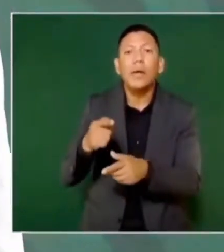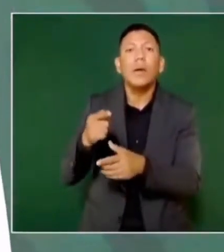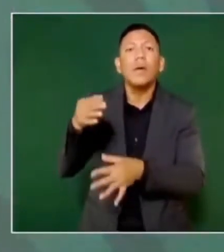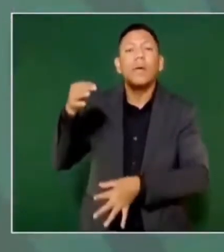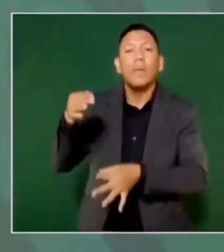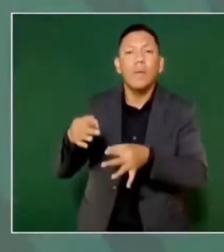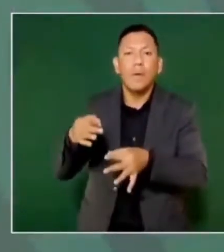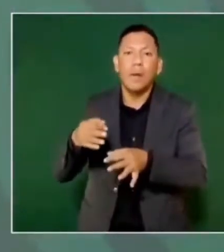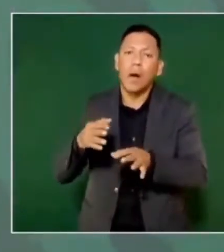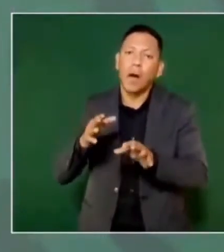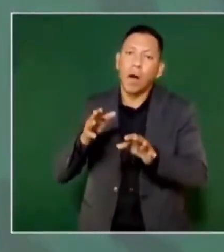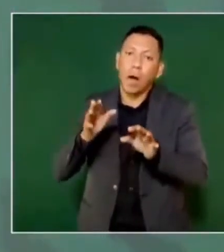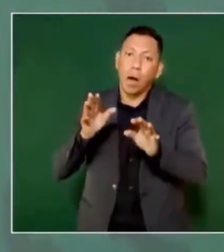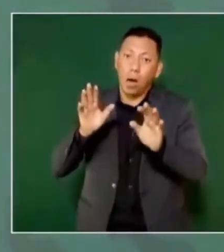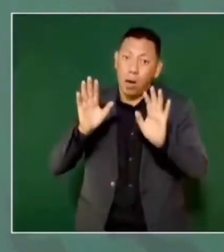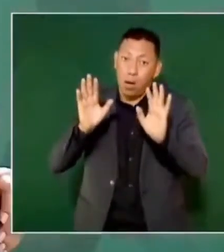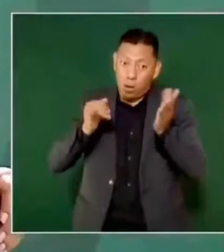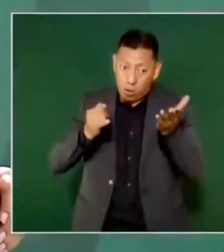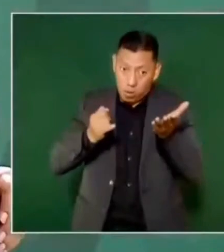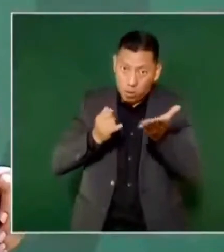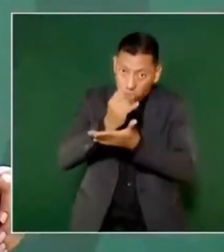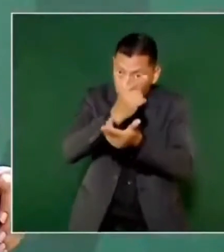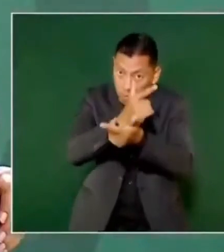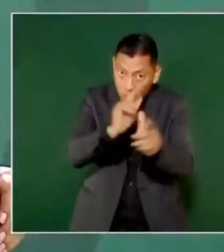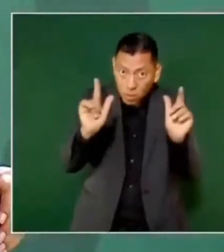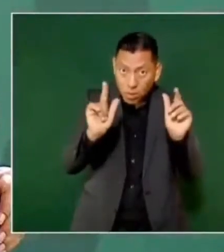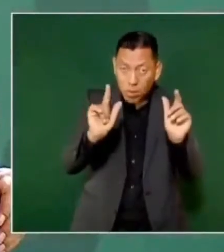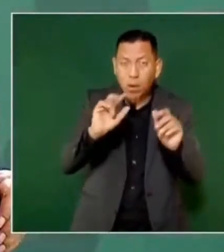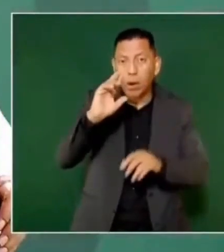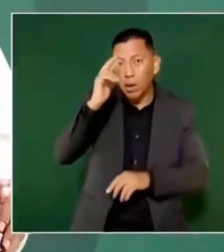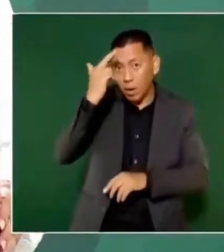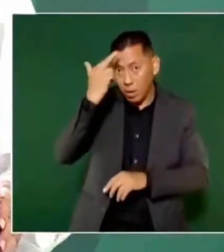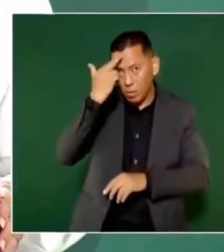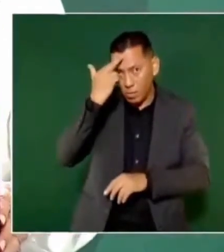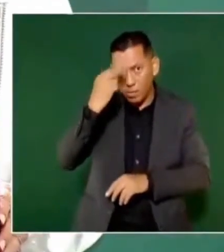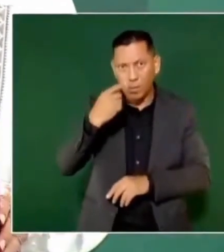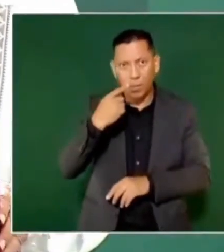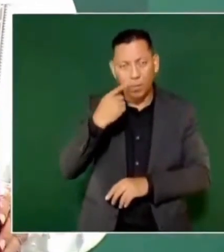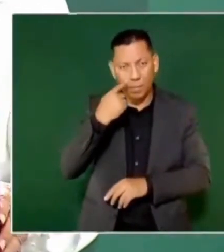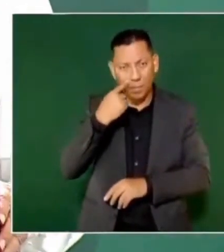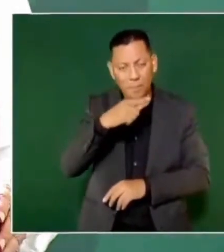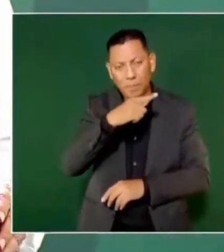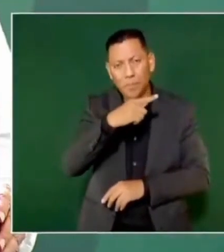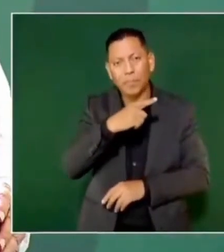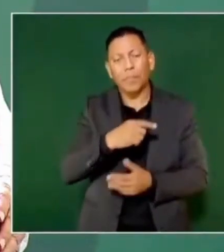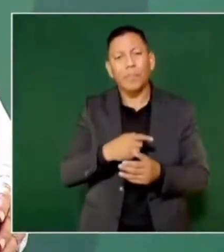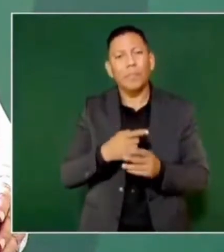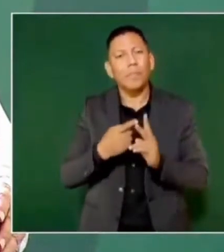recuerdo que desde que se fundó Estados Unidos,